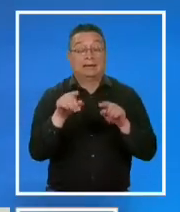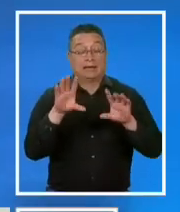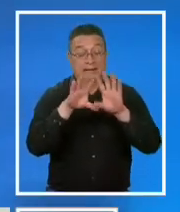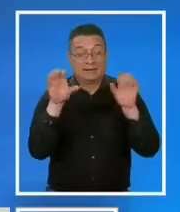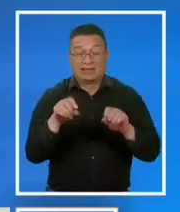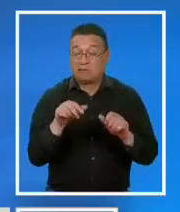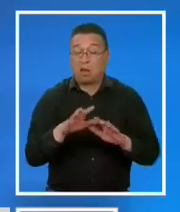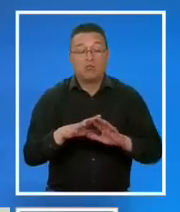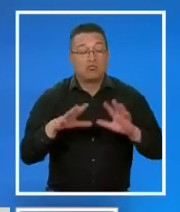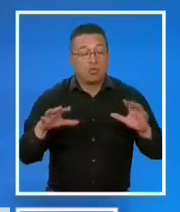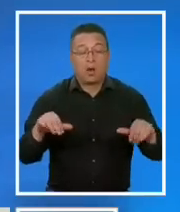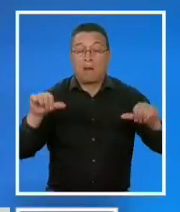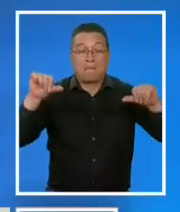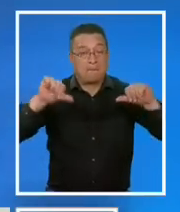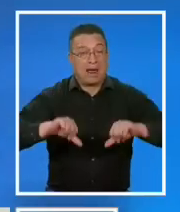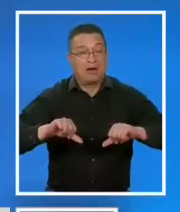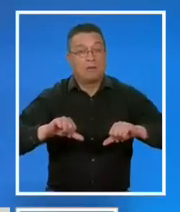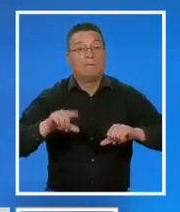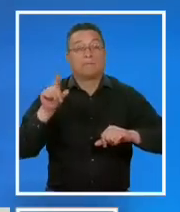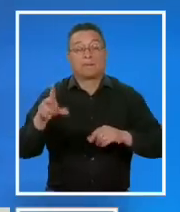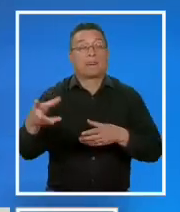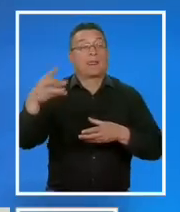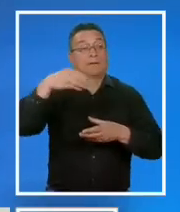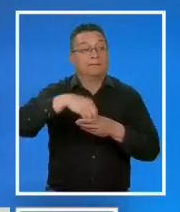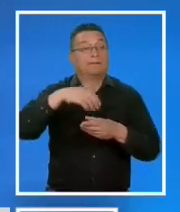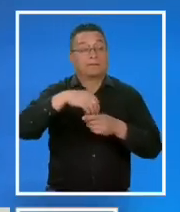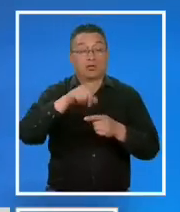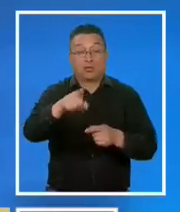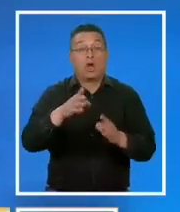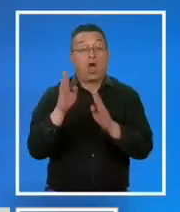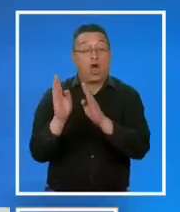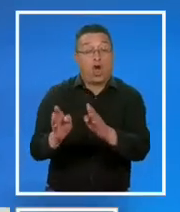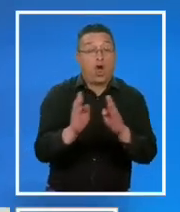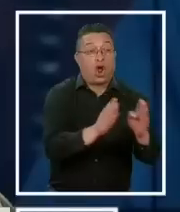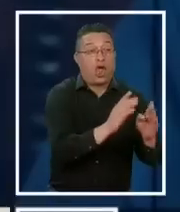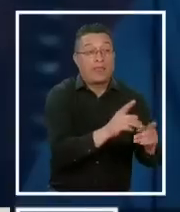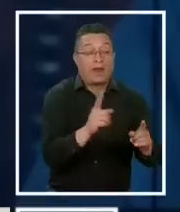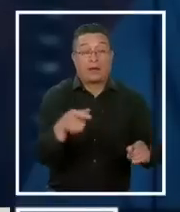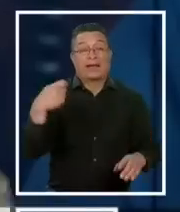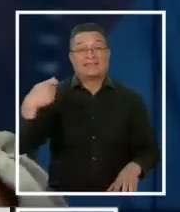sistema es muy malo porque involucra a todos los grupos